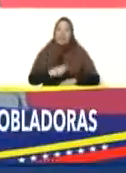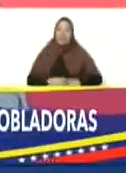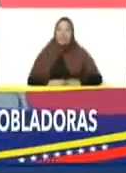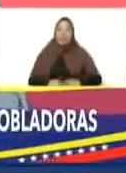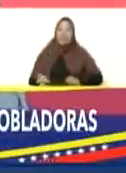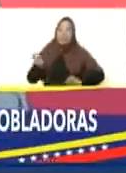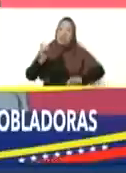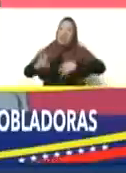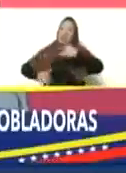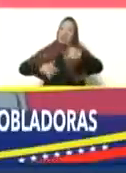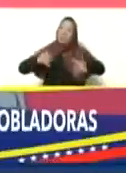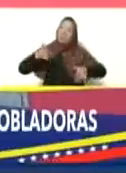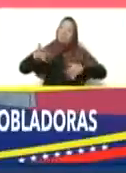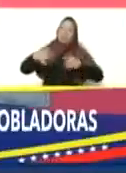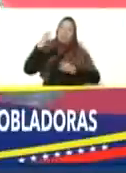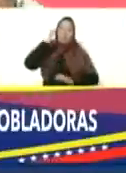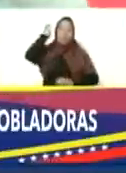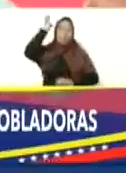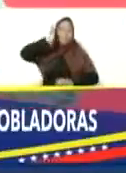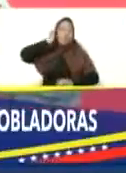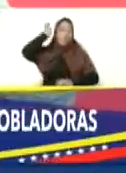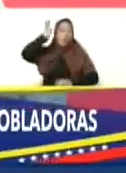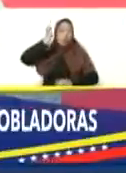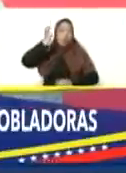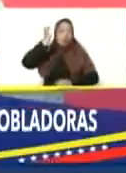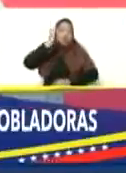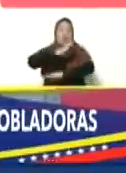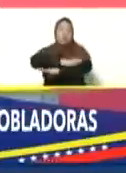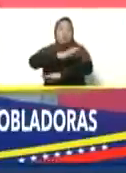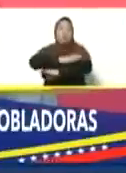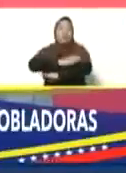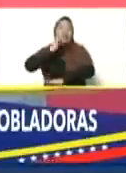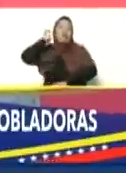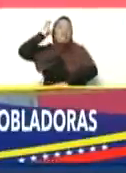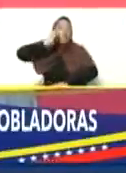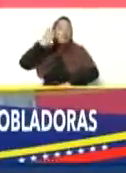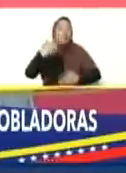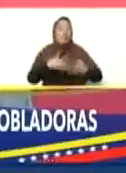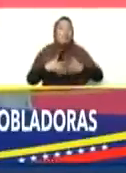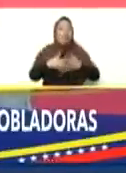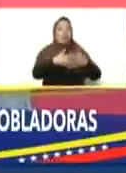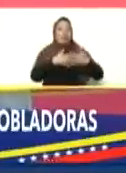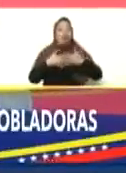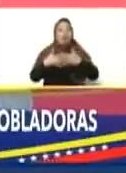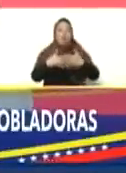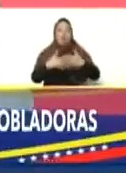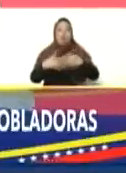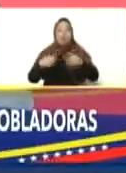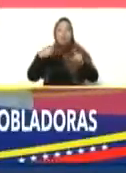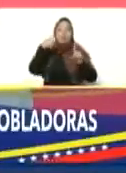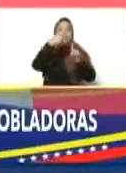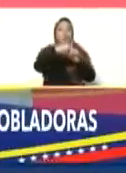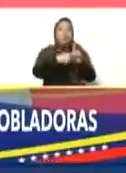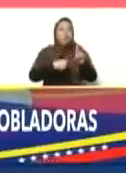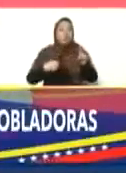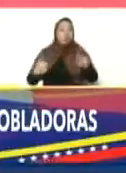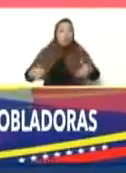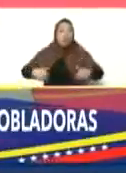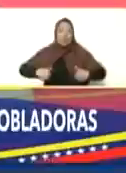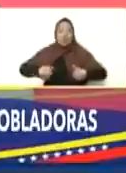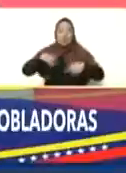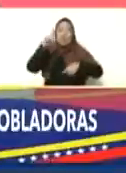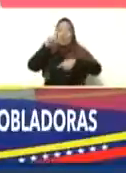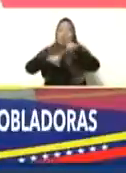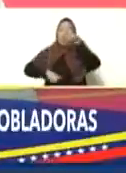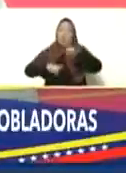la actitud de europa y de eeuu y eso ha golpeado duramente el precio de